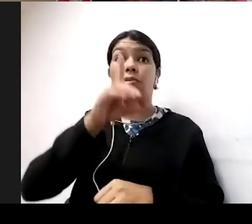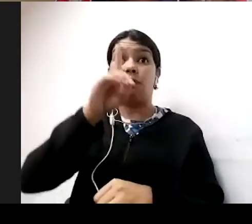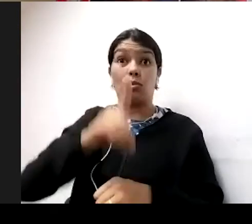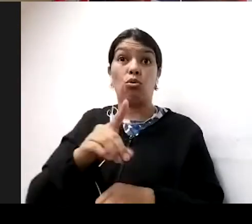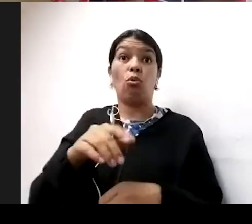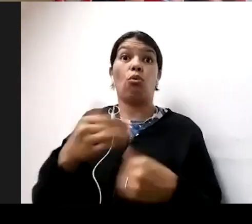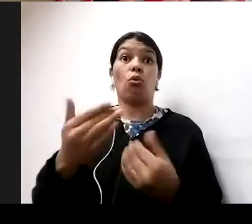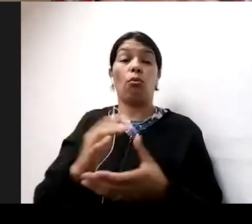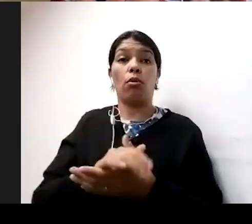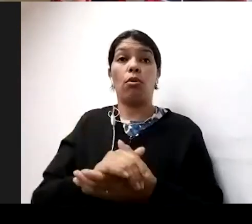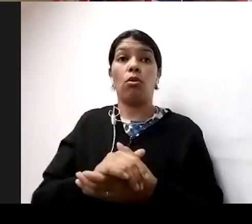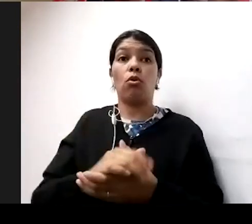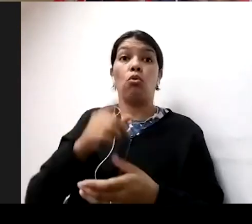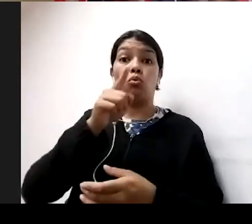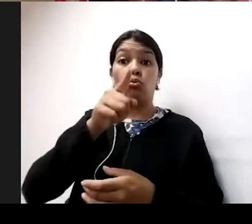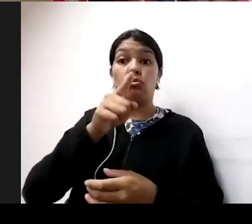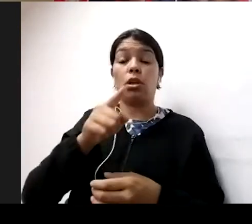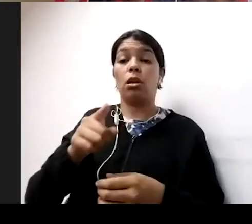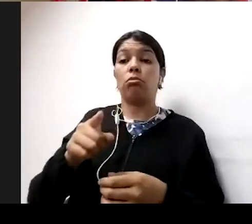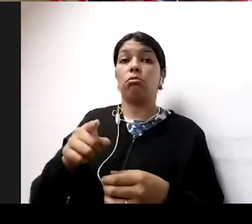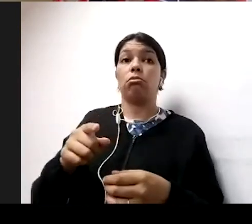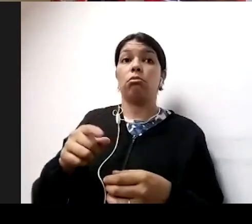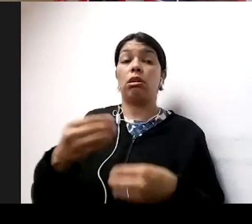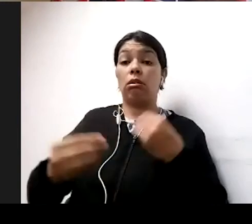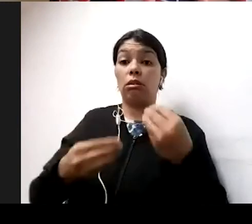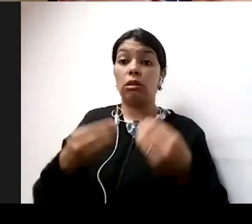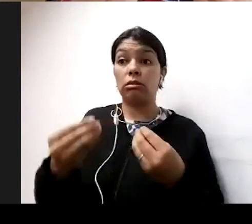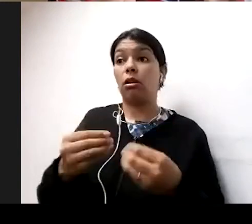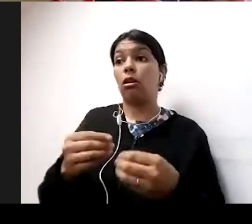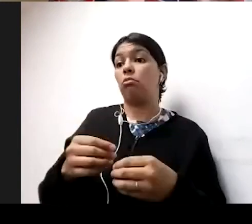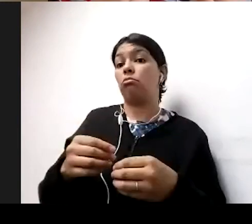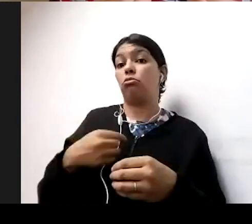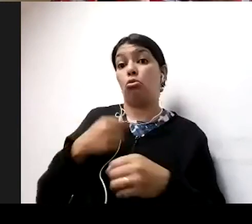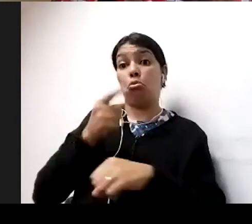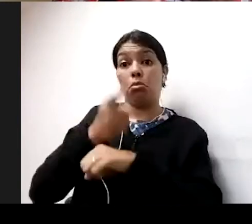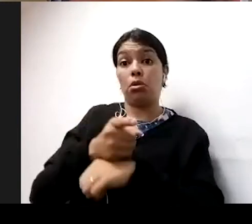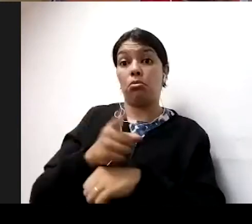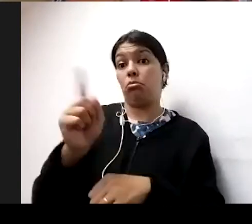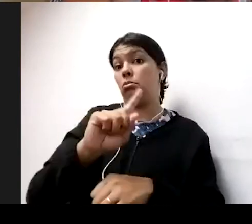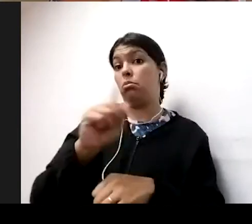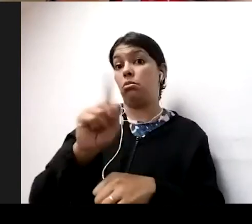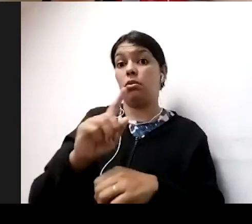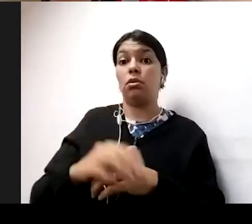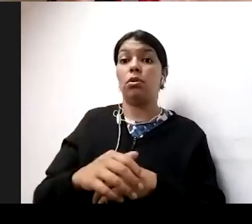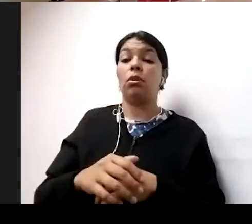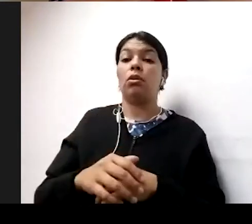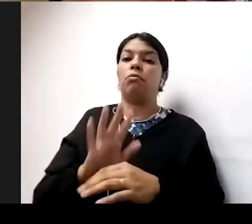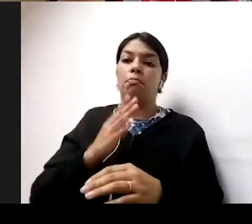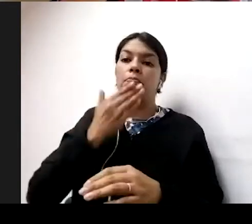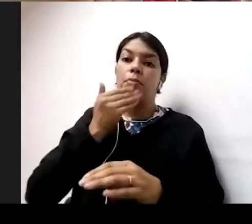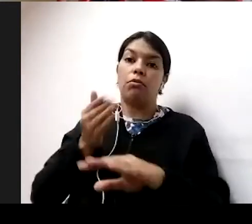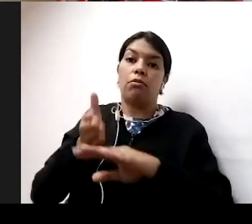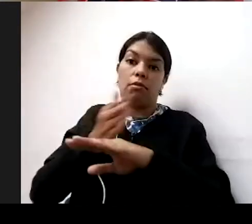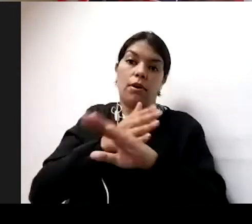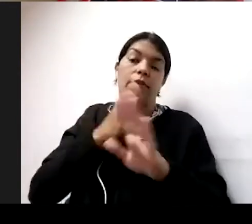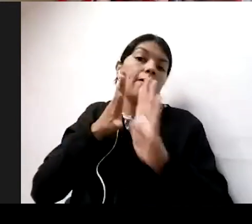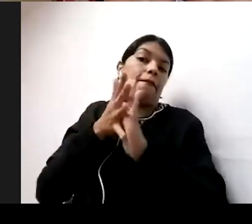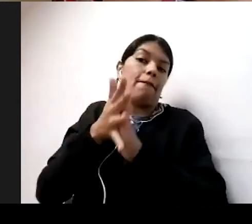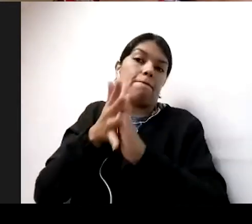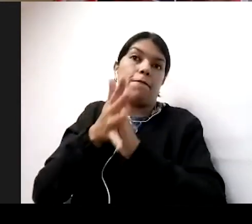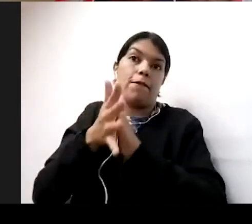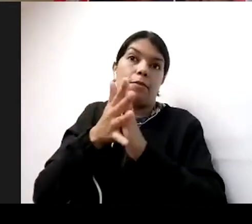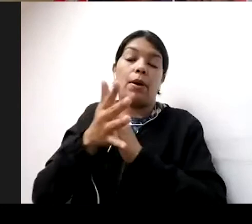su vida. Nosotros lo que podemos hacer es informarlos acerca de todos los riesgos y todo lo que